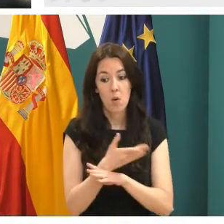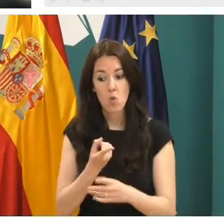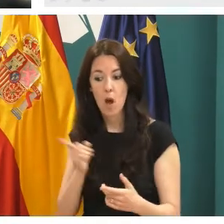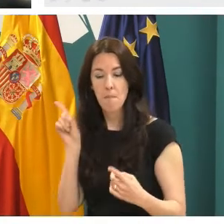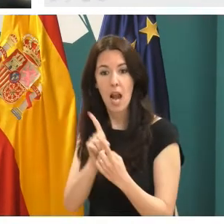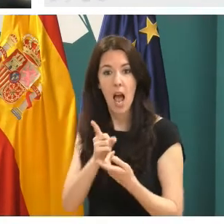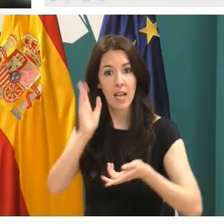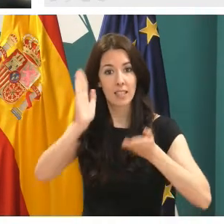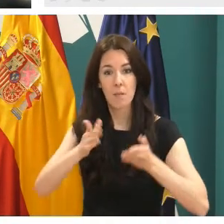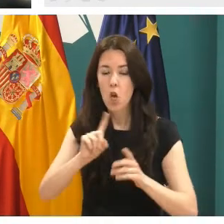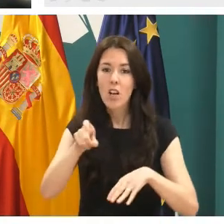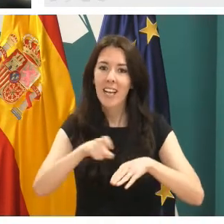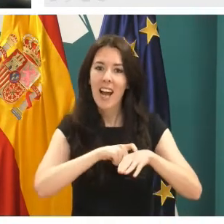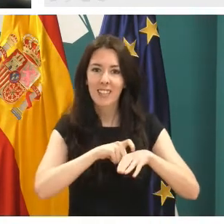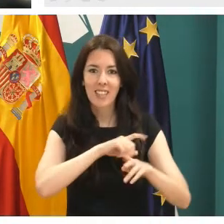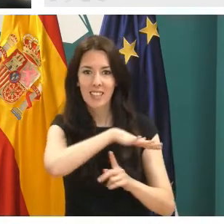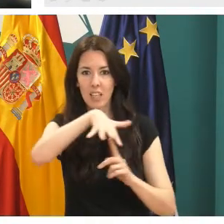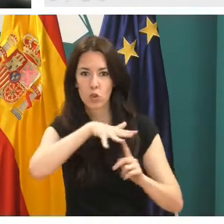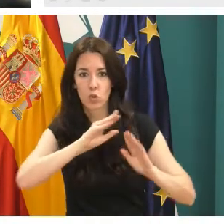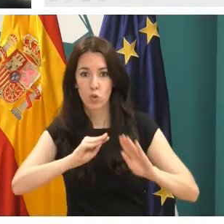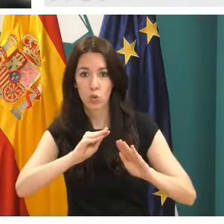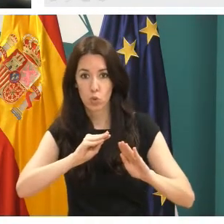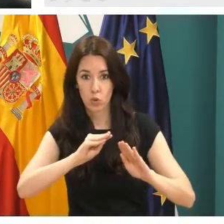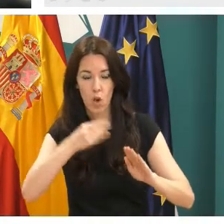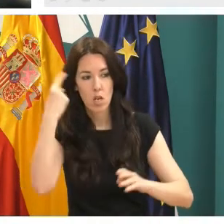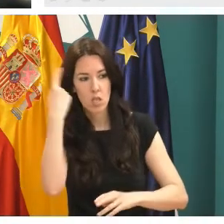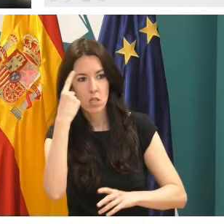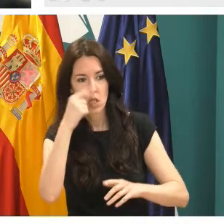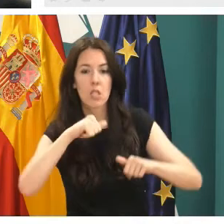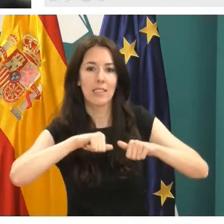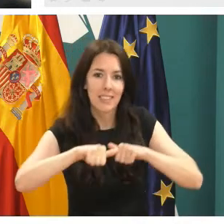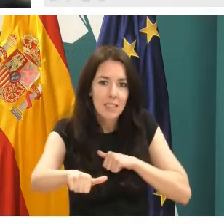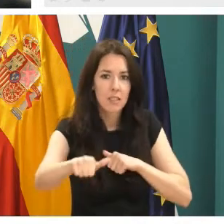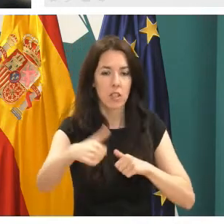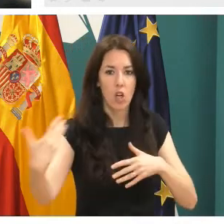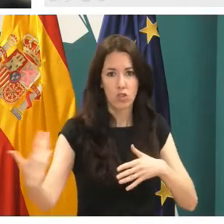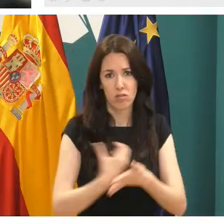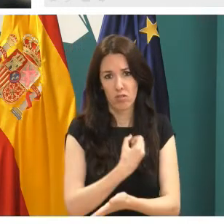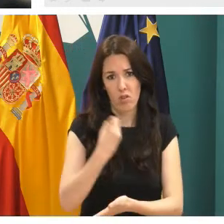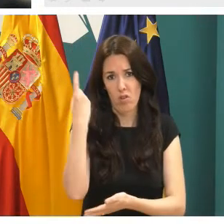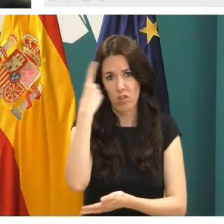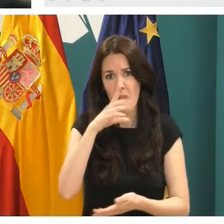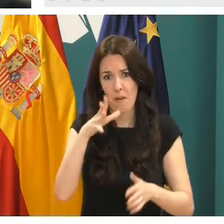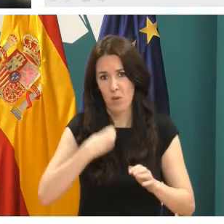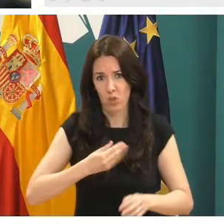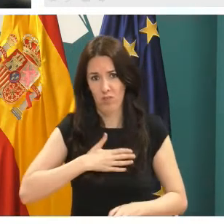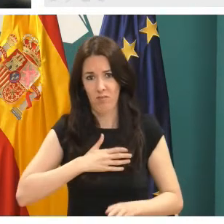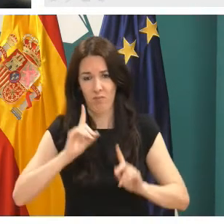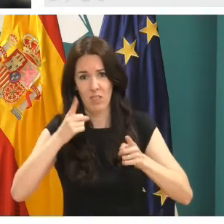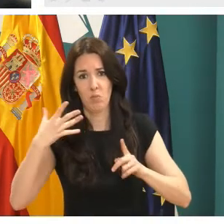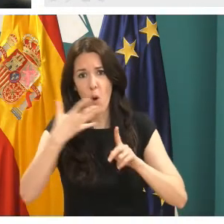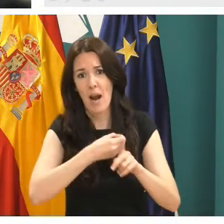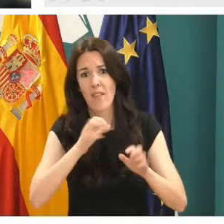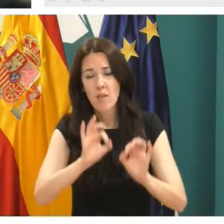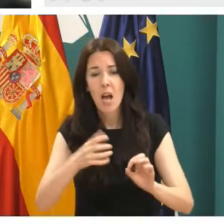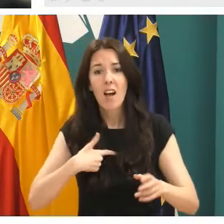las características del entorno y a partir de ahí hacer, como ya sabemos todos desde nuestros paradigmas, hacer una